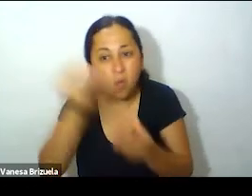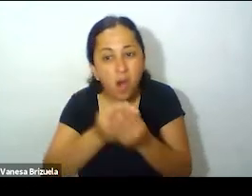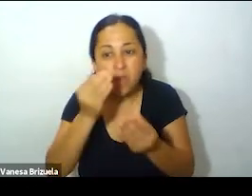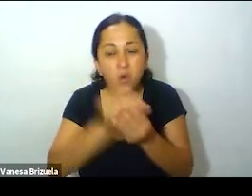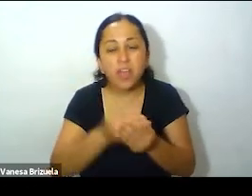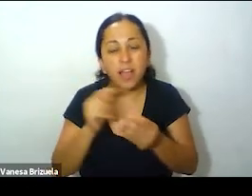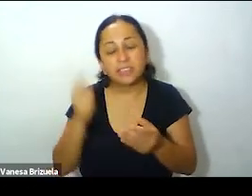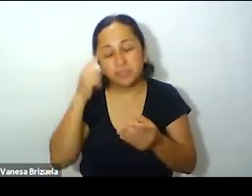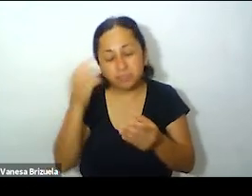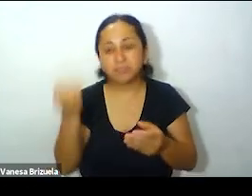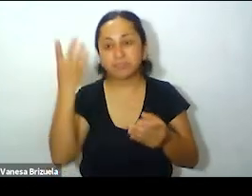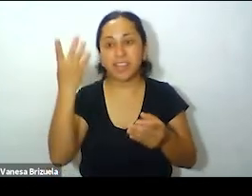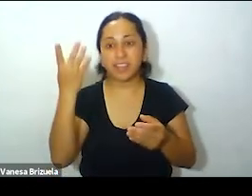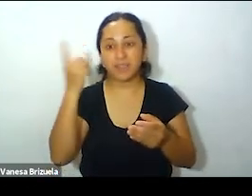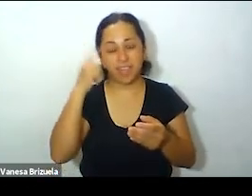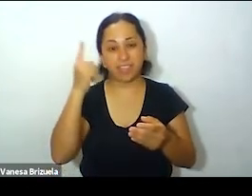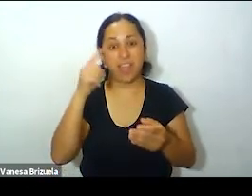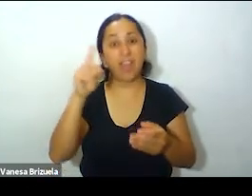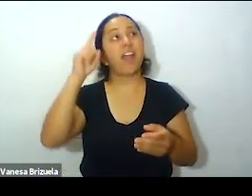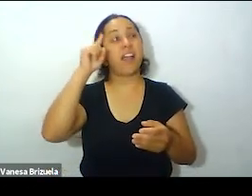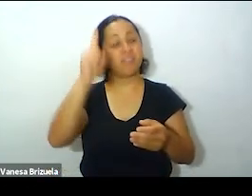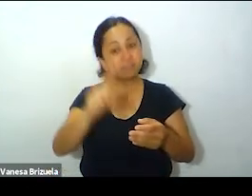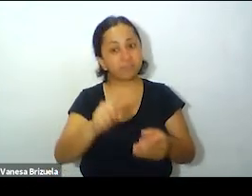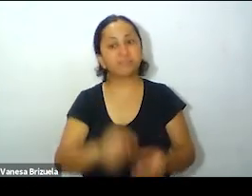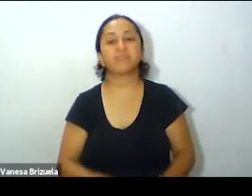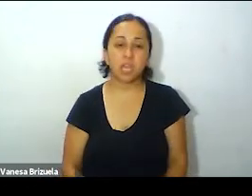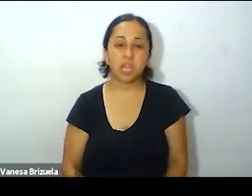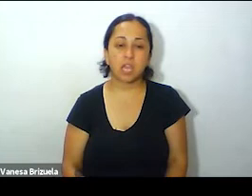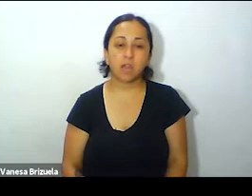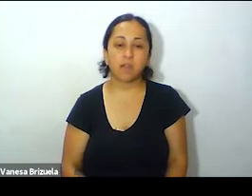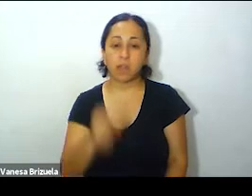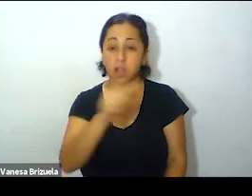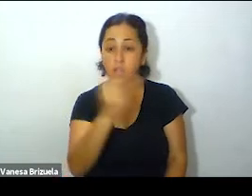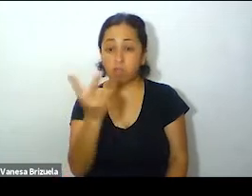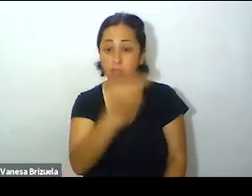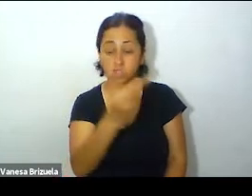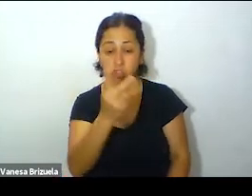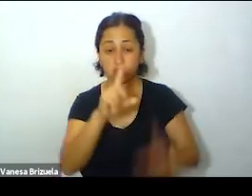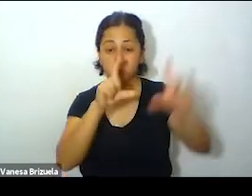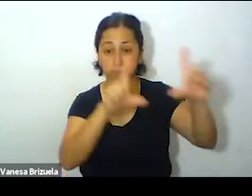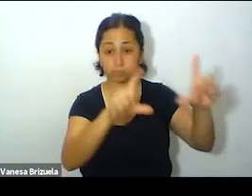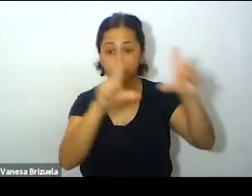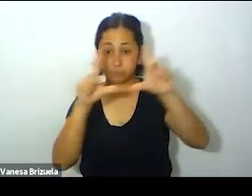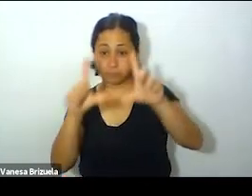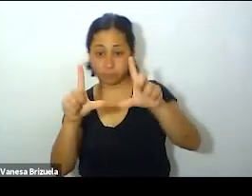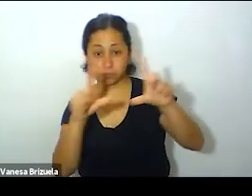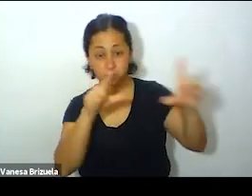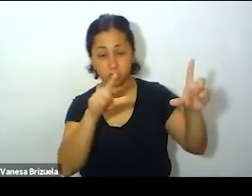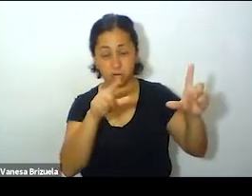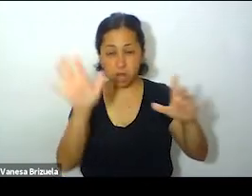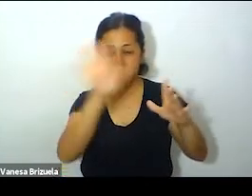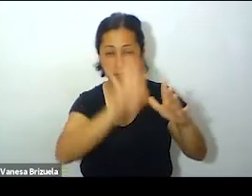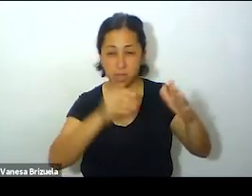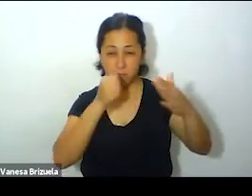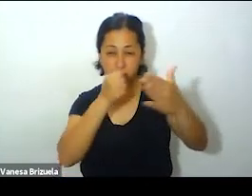porque así alimentamos la creatividad. En estos dos aparece una imagen, por ejemplo, acá